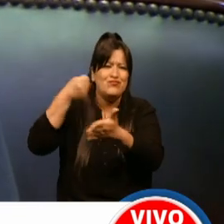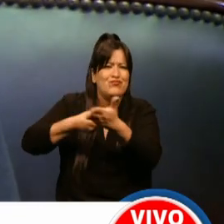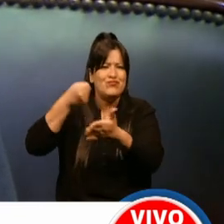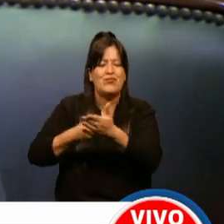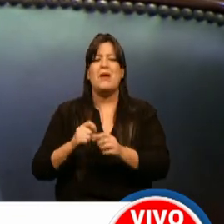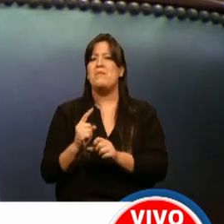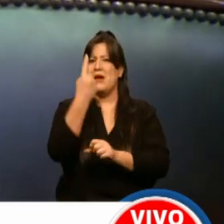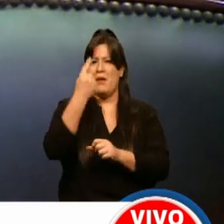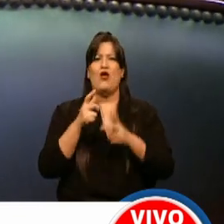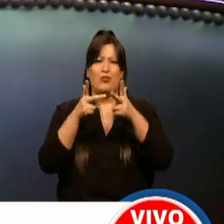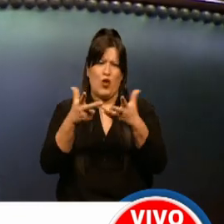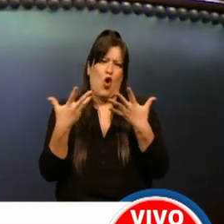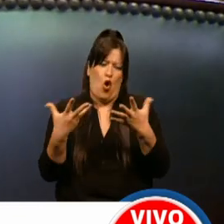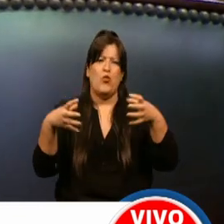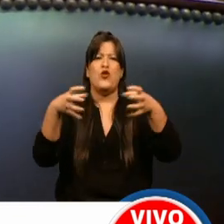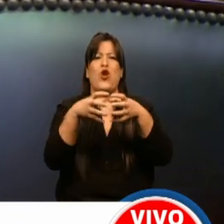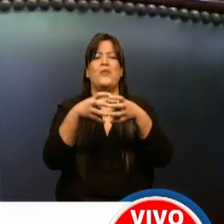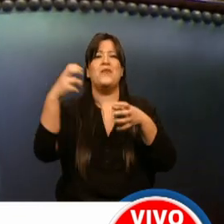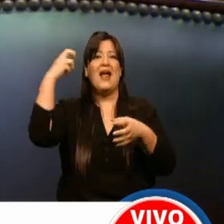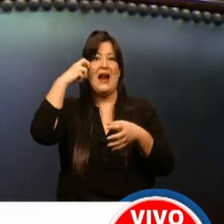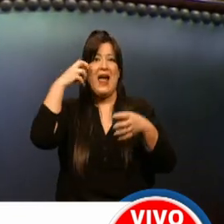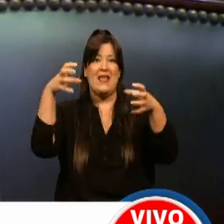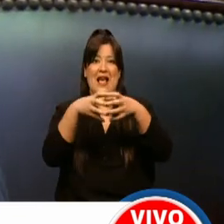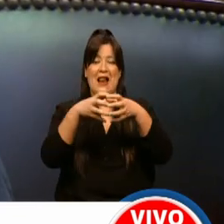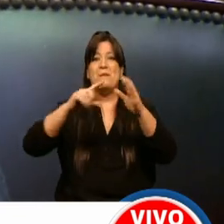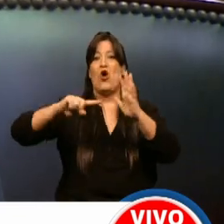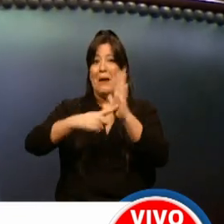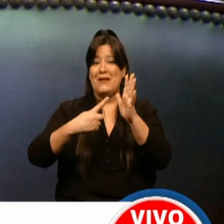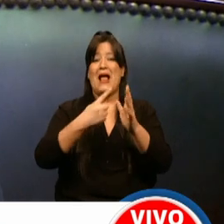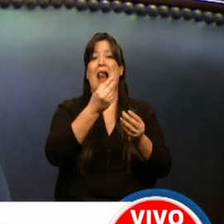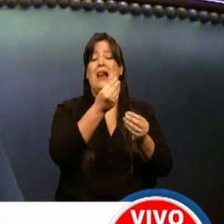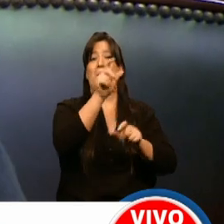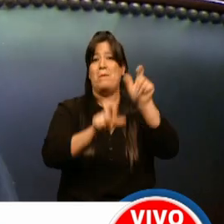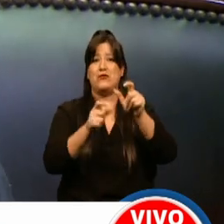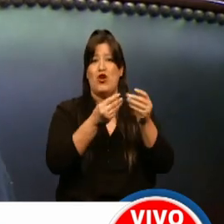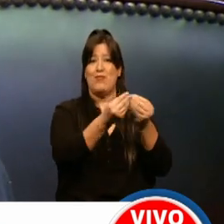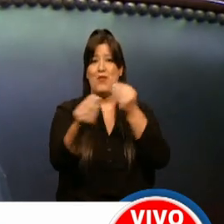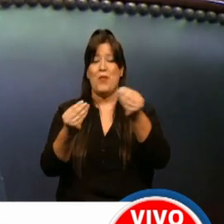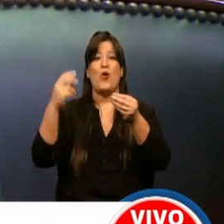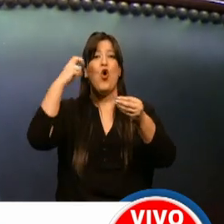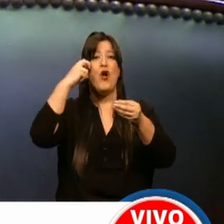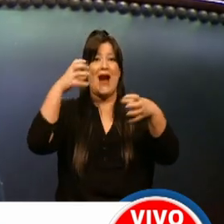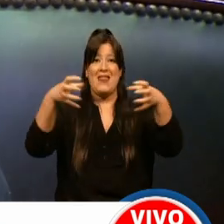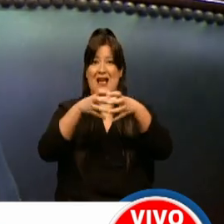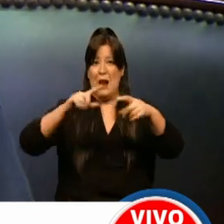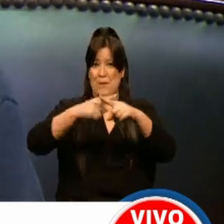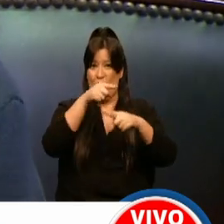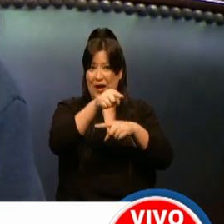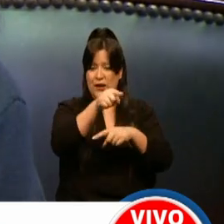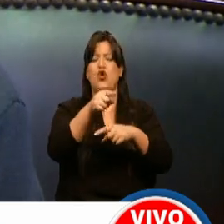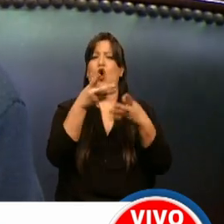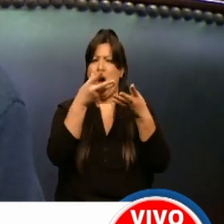lugar claro el radicalismo de capital los integrantes los representantes del radicalismo de capital vamos a apoyar